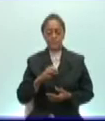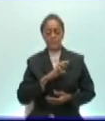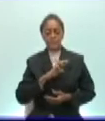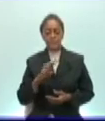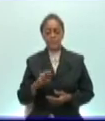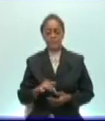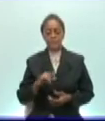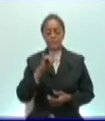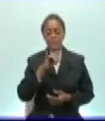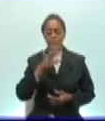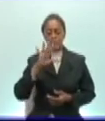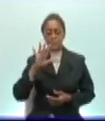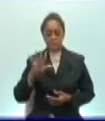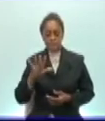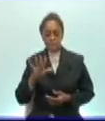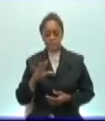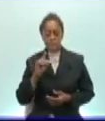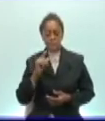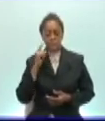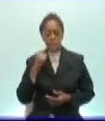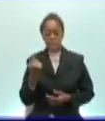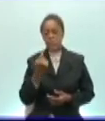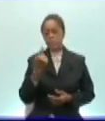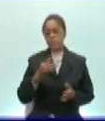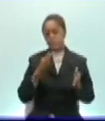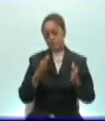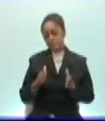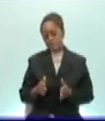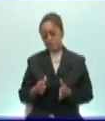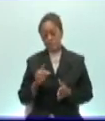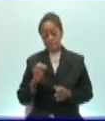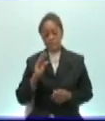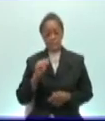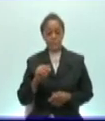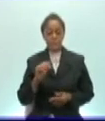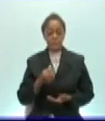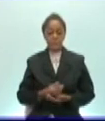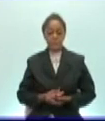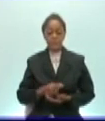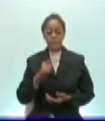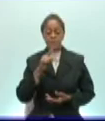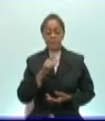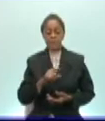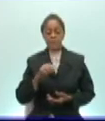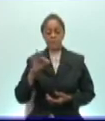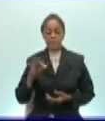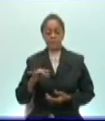del 95, vamos a un primer periodo, vamos a llamarlo de esta manera,